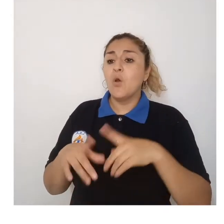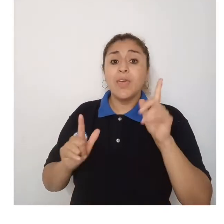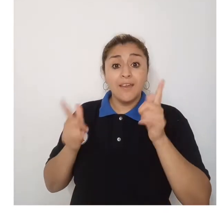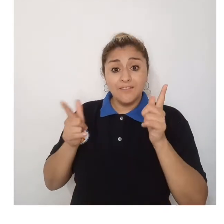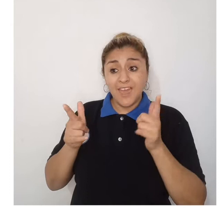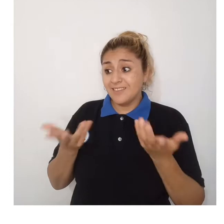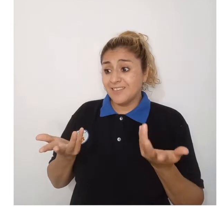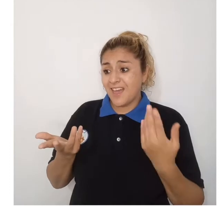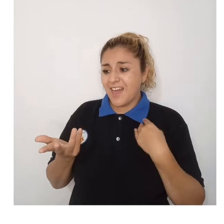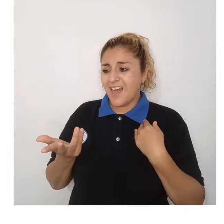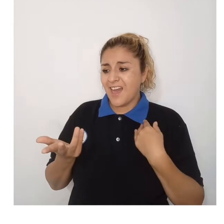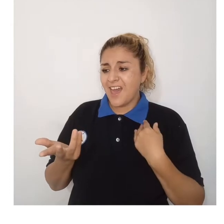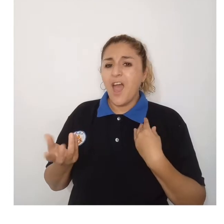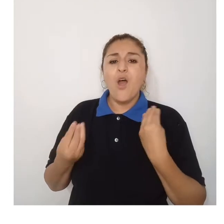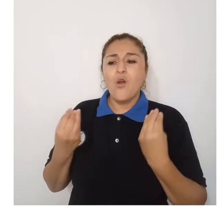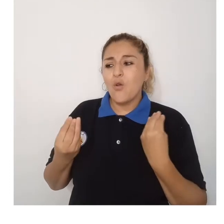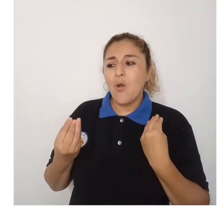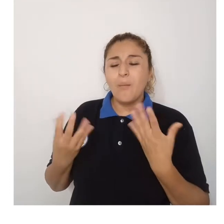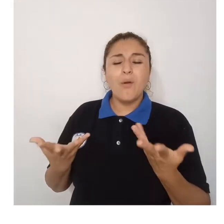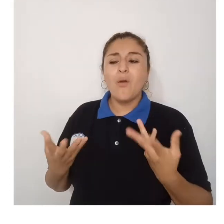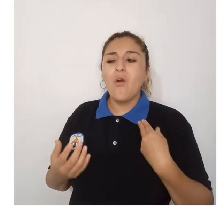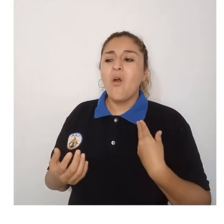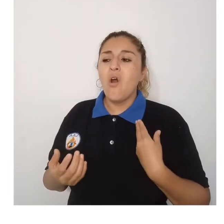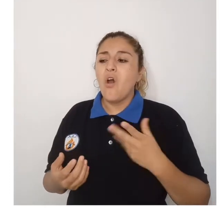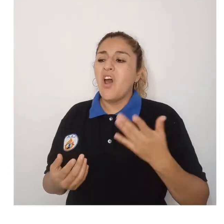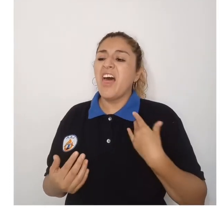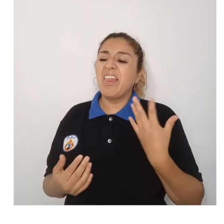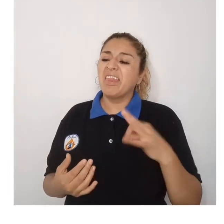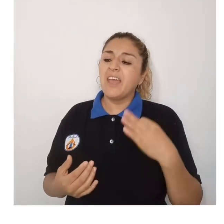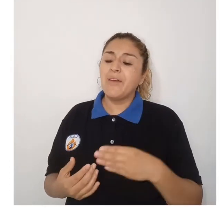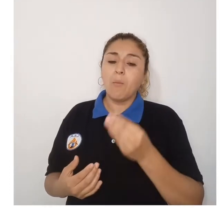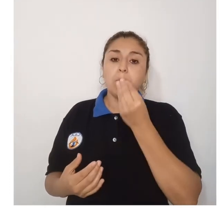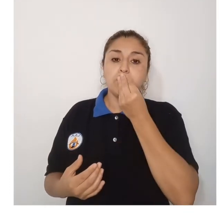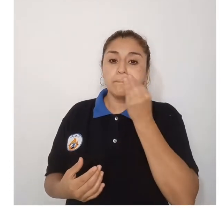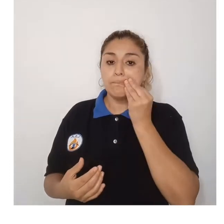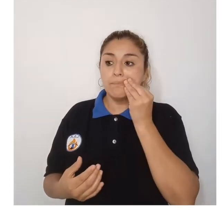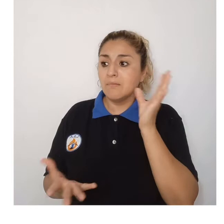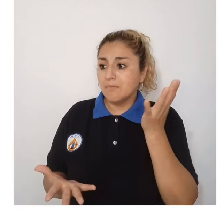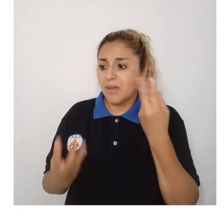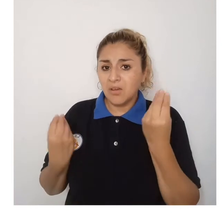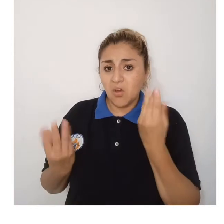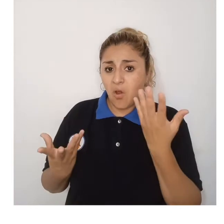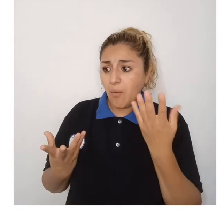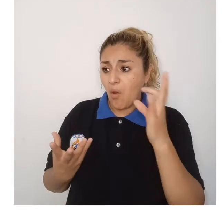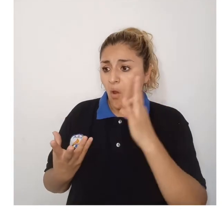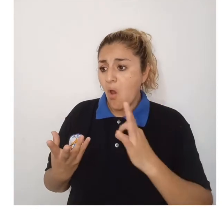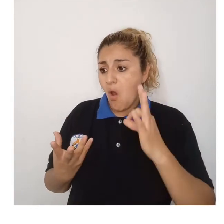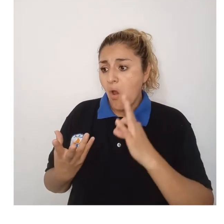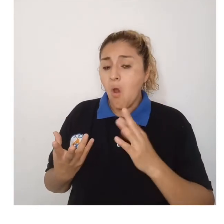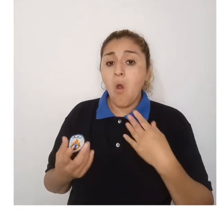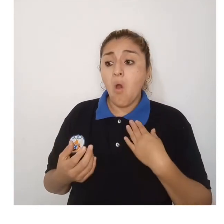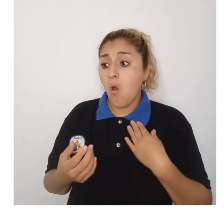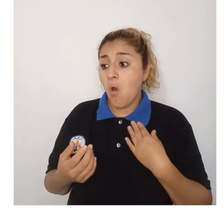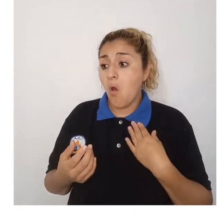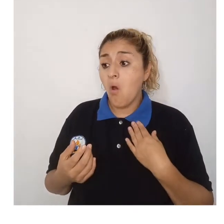están de fiesta se abstengan más vendrán días cuando el esposo les será